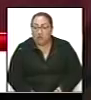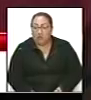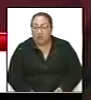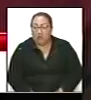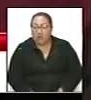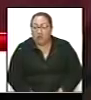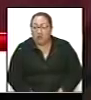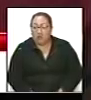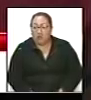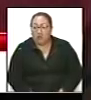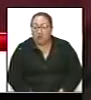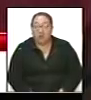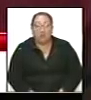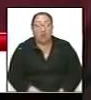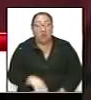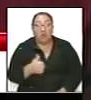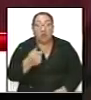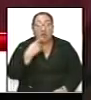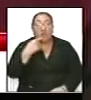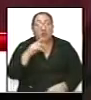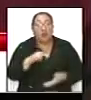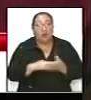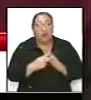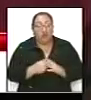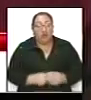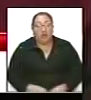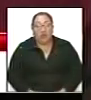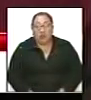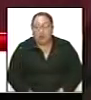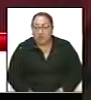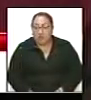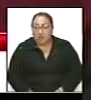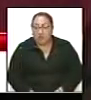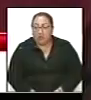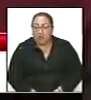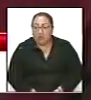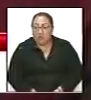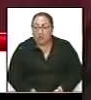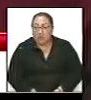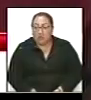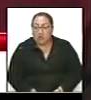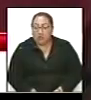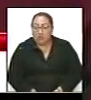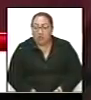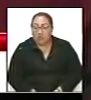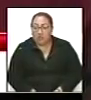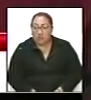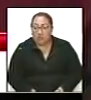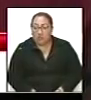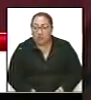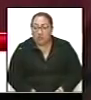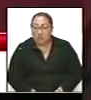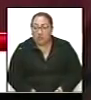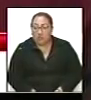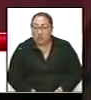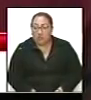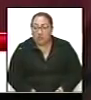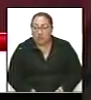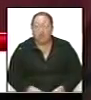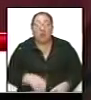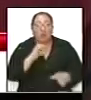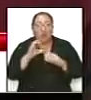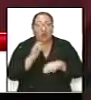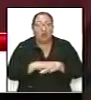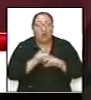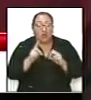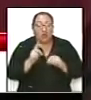El otro esquema es peor. La siguiente diapositiva, por favor. El siguiente esquema, que ya habíamos conversado sobre ellos, ya había expuesto sobre